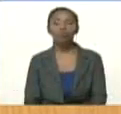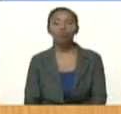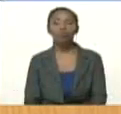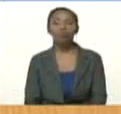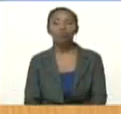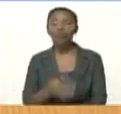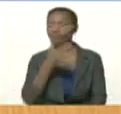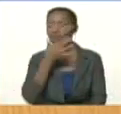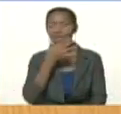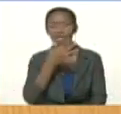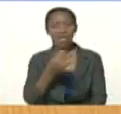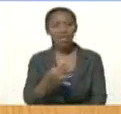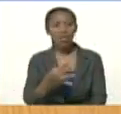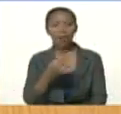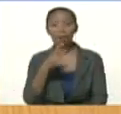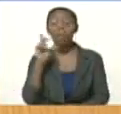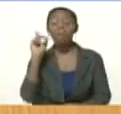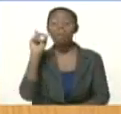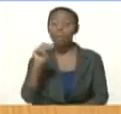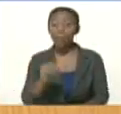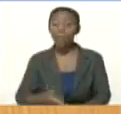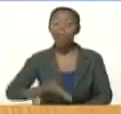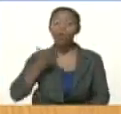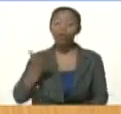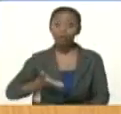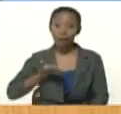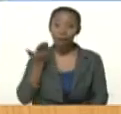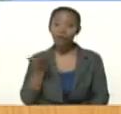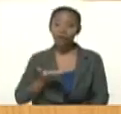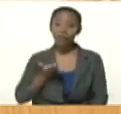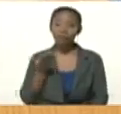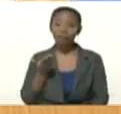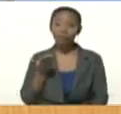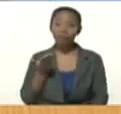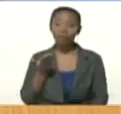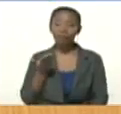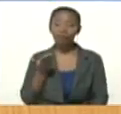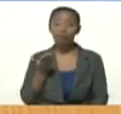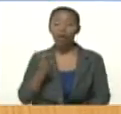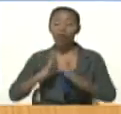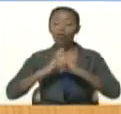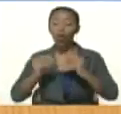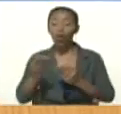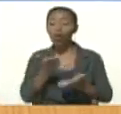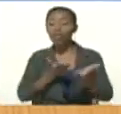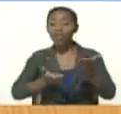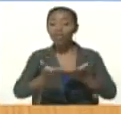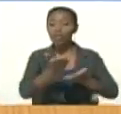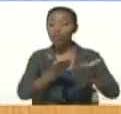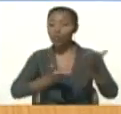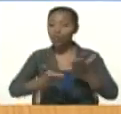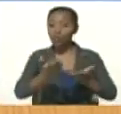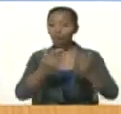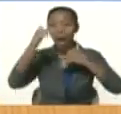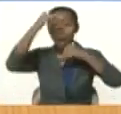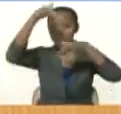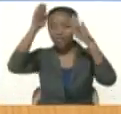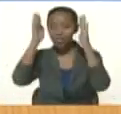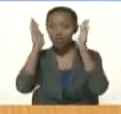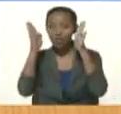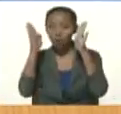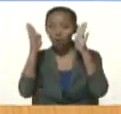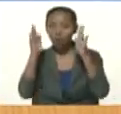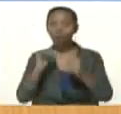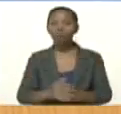Sencillito. También es muy importante que todos los servicios, atención, el